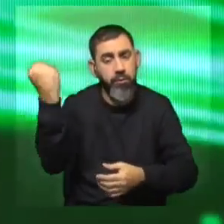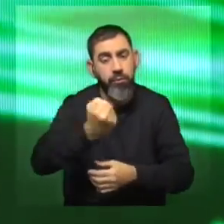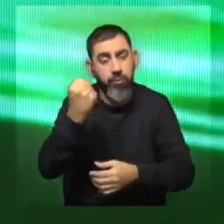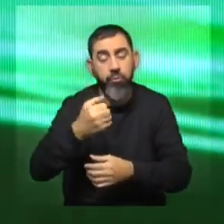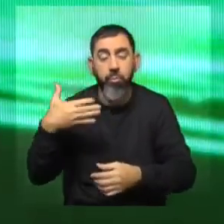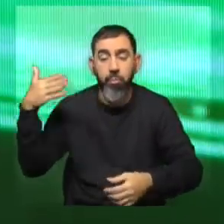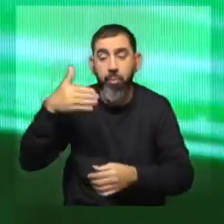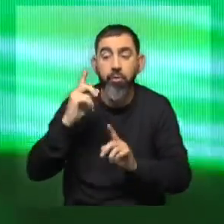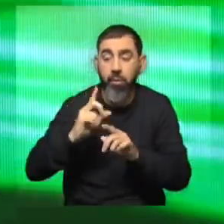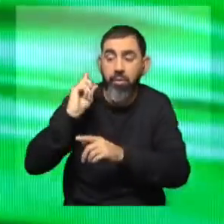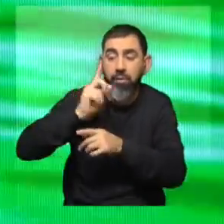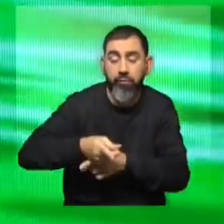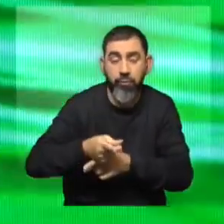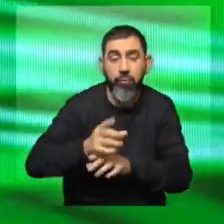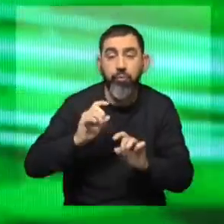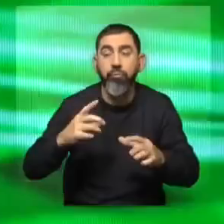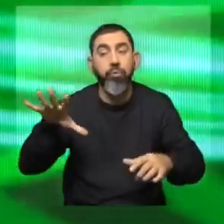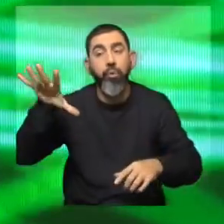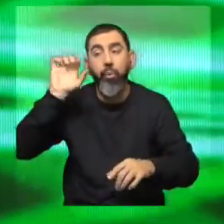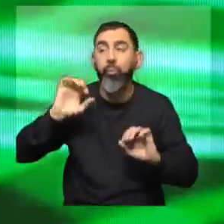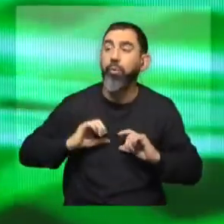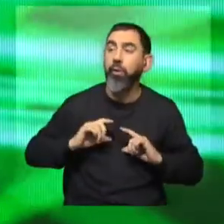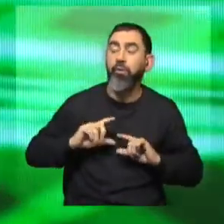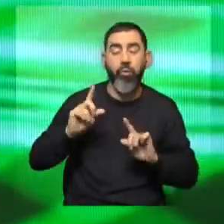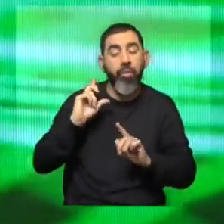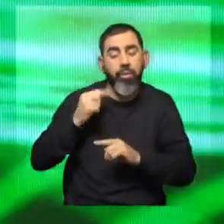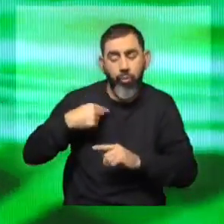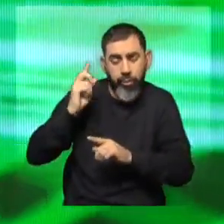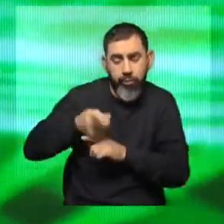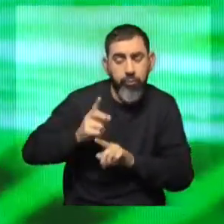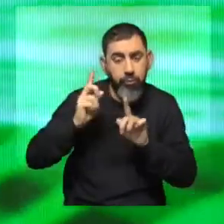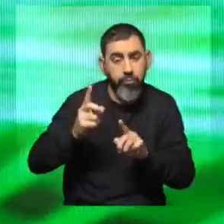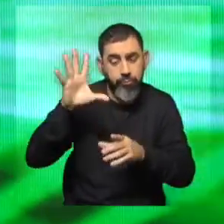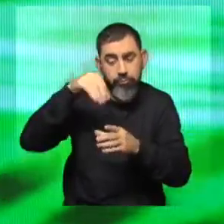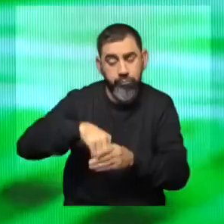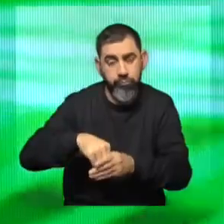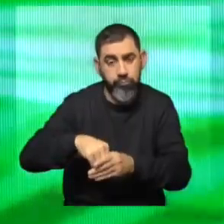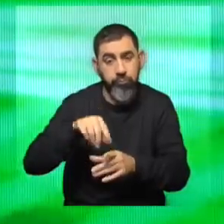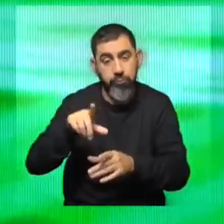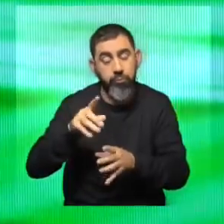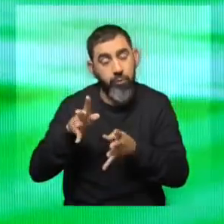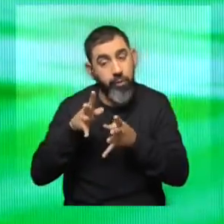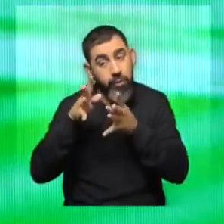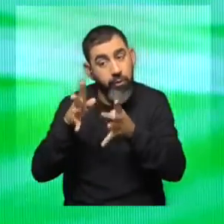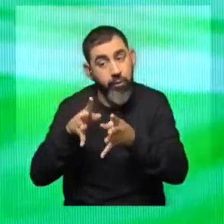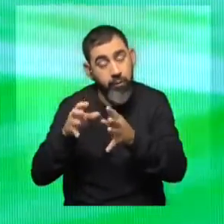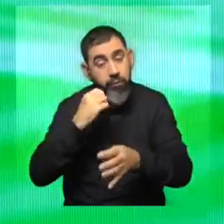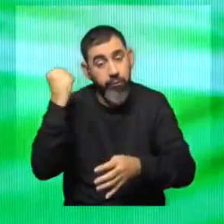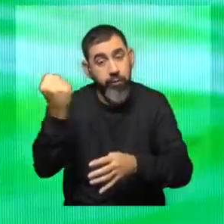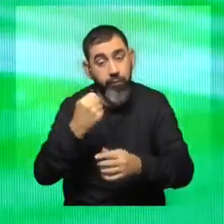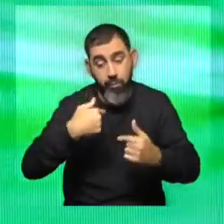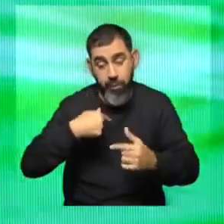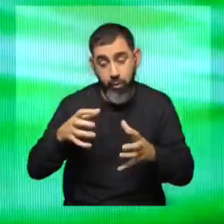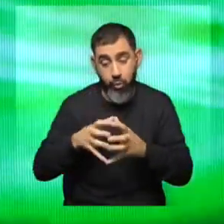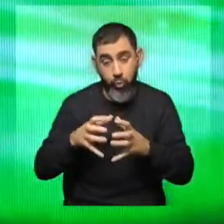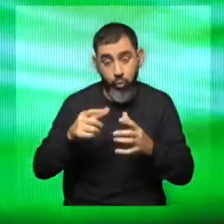también es tomar decisiones no solamente es dar una opinión tomar decisiones Y ser parte de la decisión y eso es un desafío un desafío enorme para nosotros